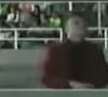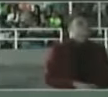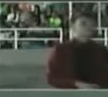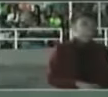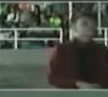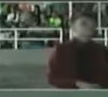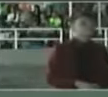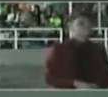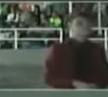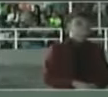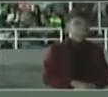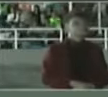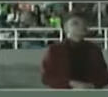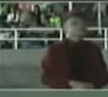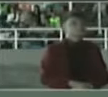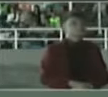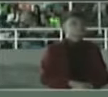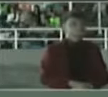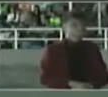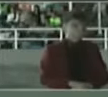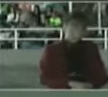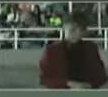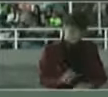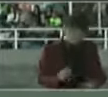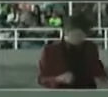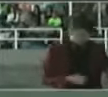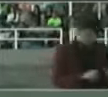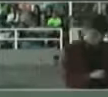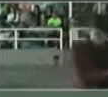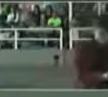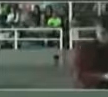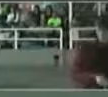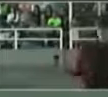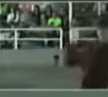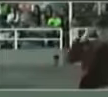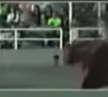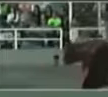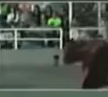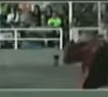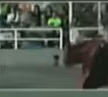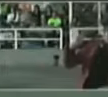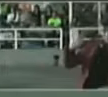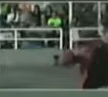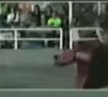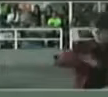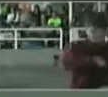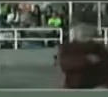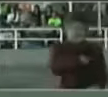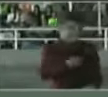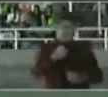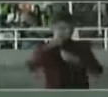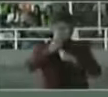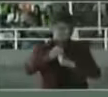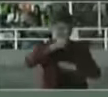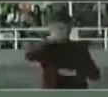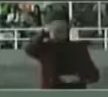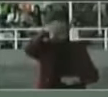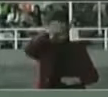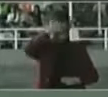Para lo que se pierden es locura, pero para nosotros es poder y sabiduría